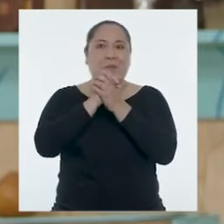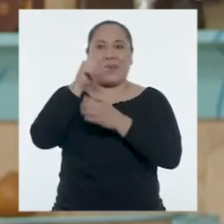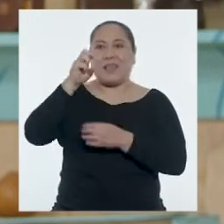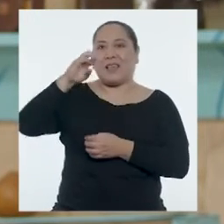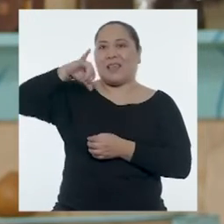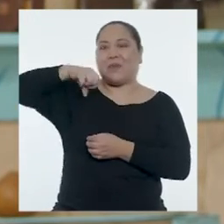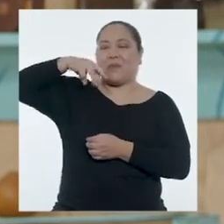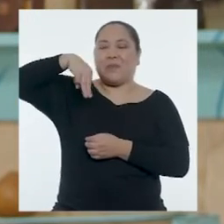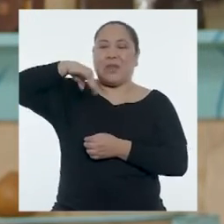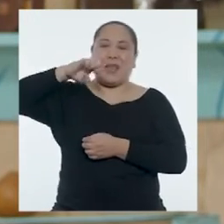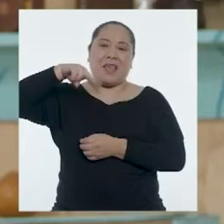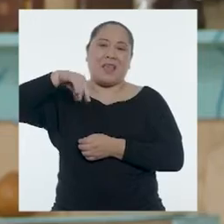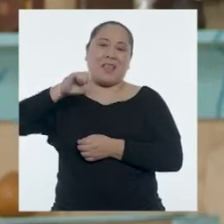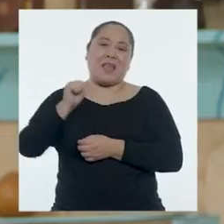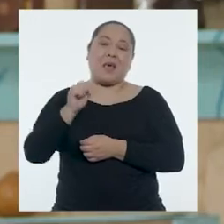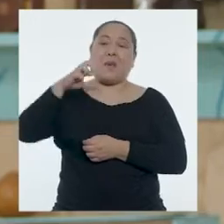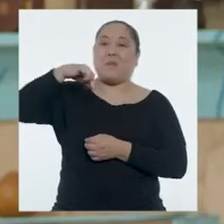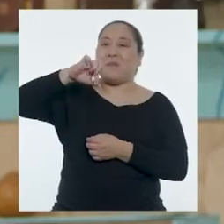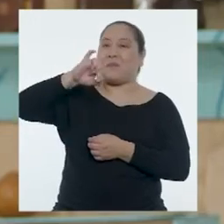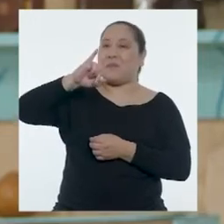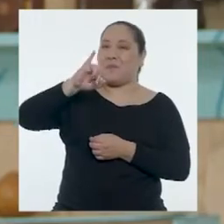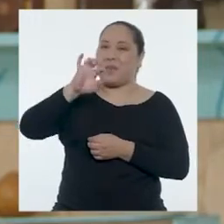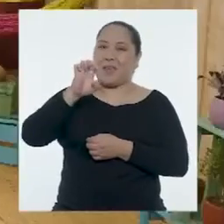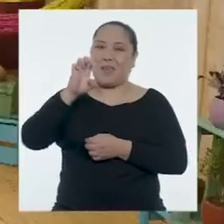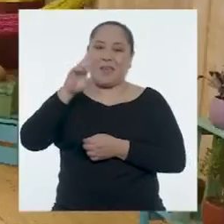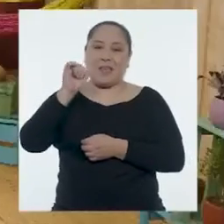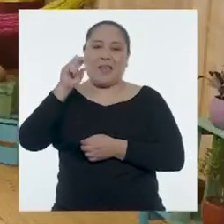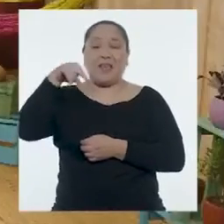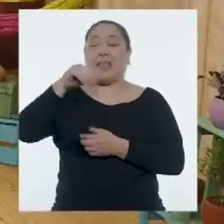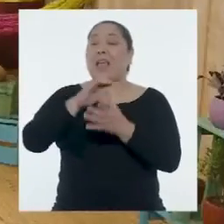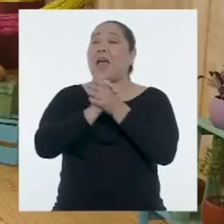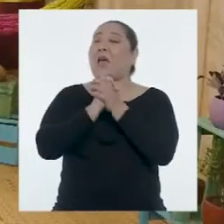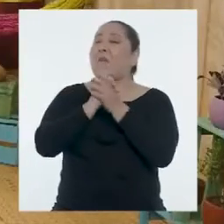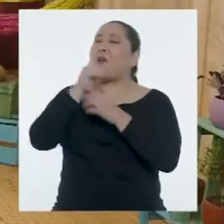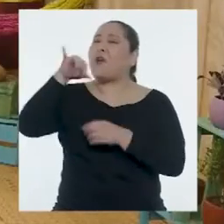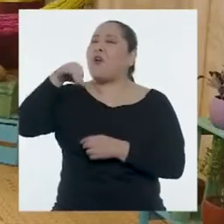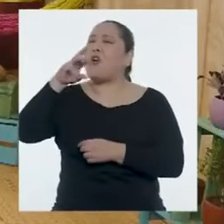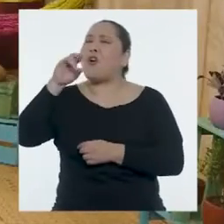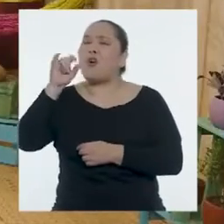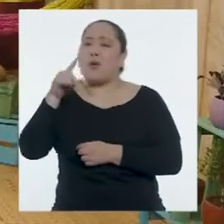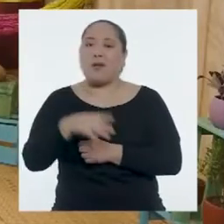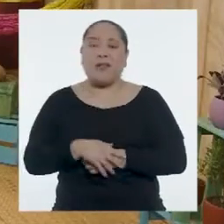amigas Jimena, Pierina y nuestro amigo Jorge.